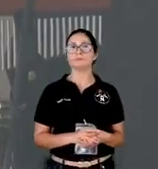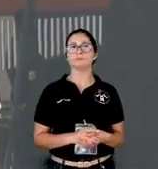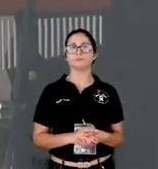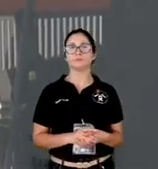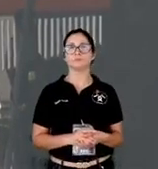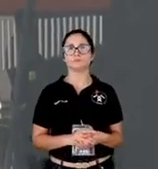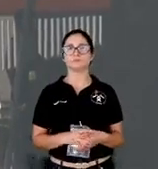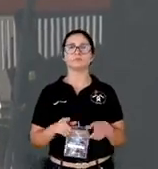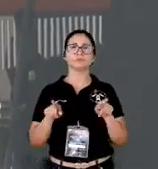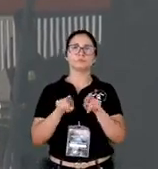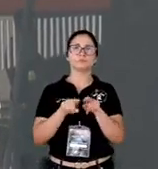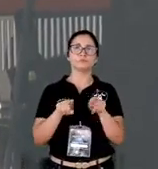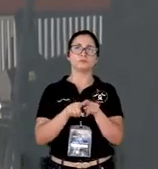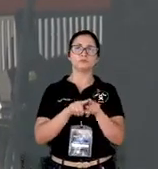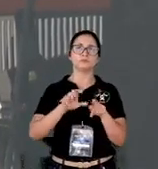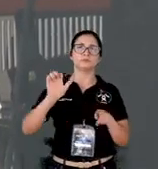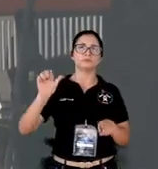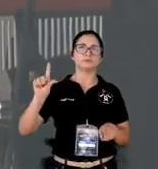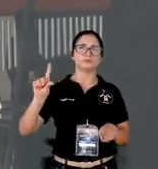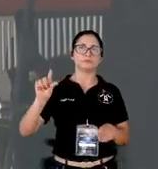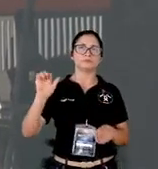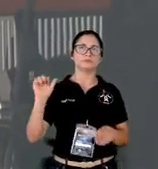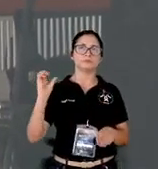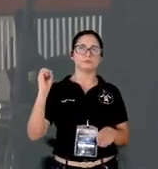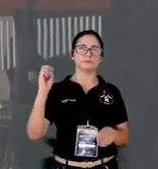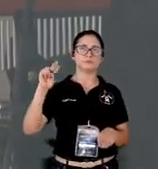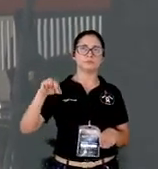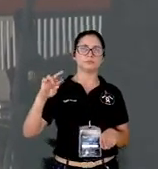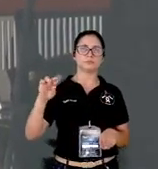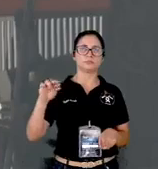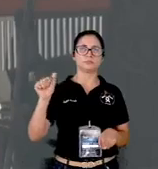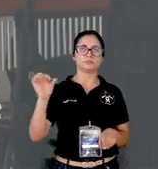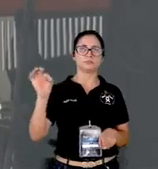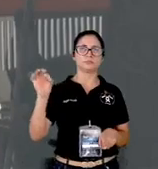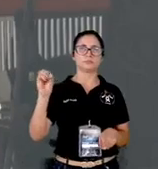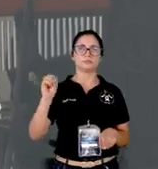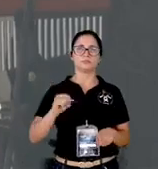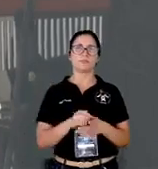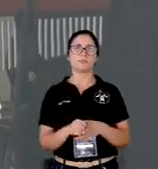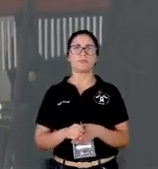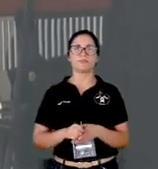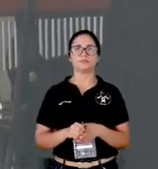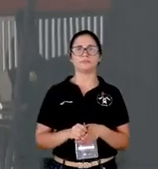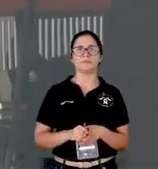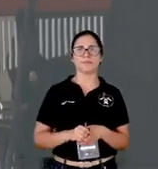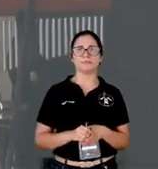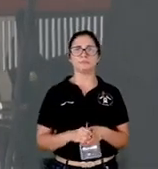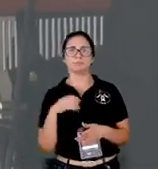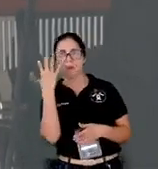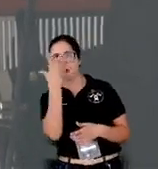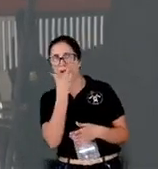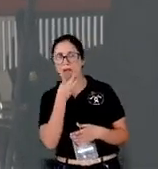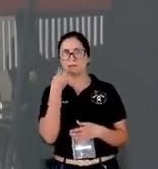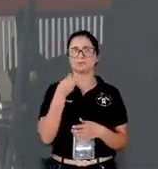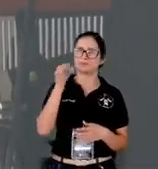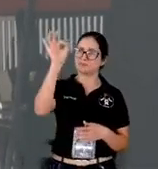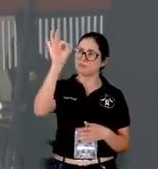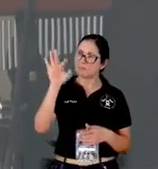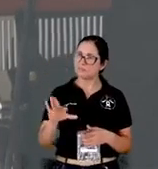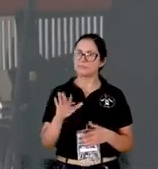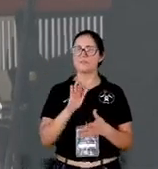el hermano Leonardo García. Él es lindo, él es bello, y allá me está saludando, mi amor.